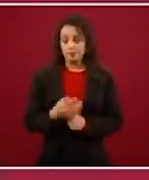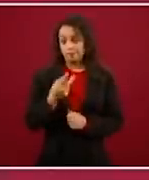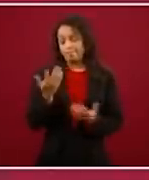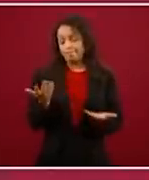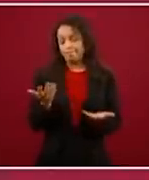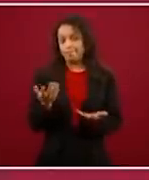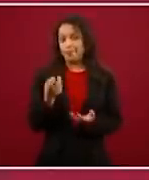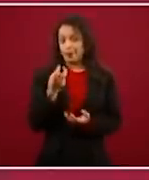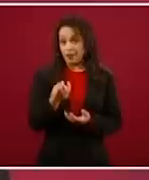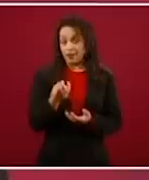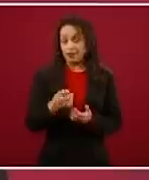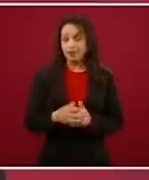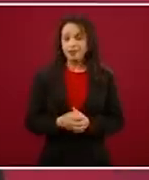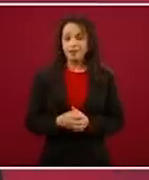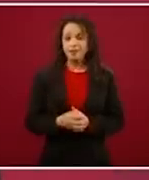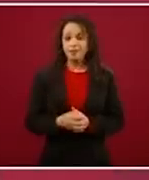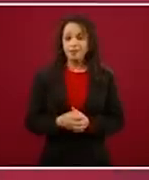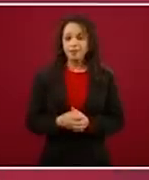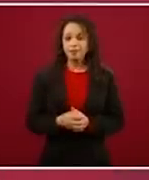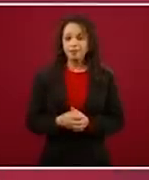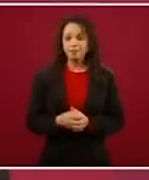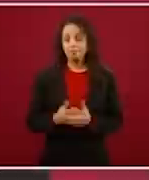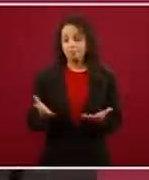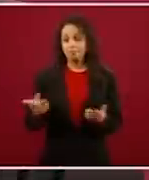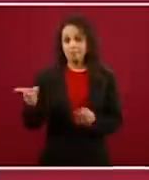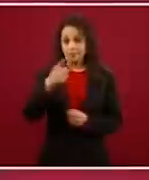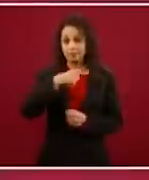si me preguntan